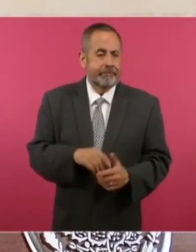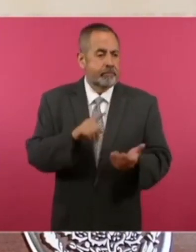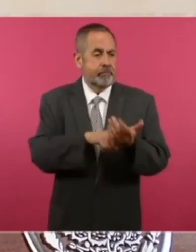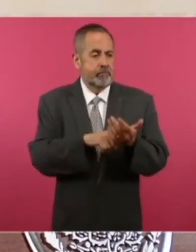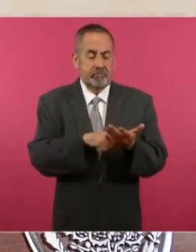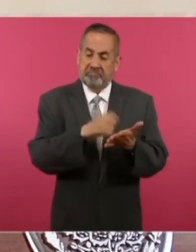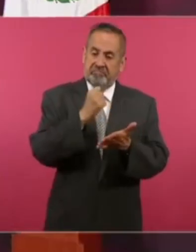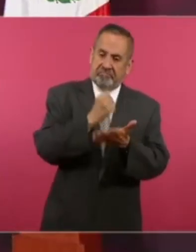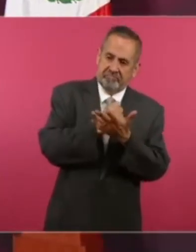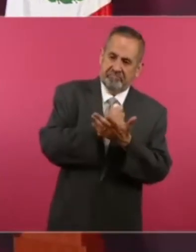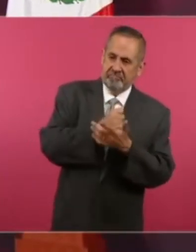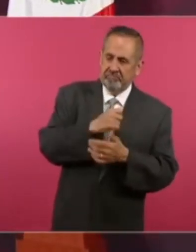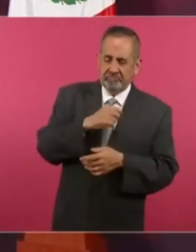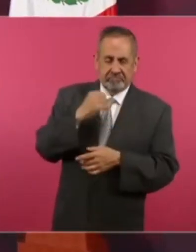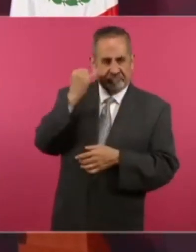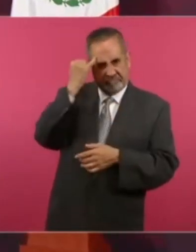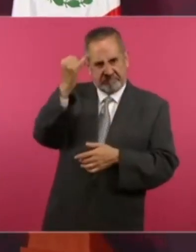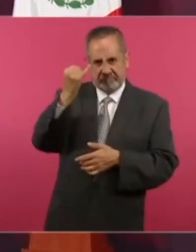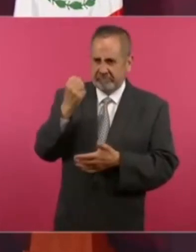dogmático